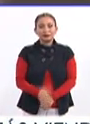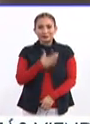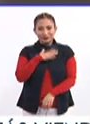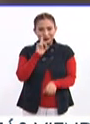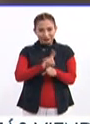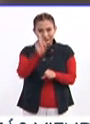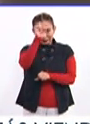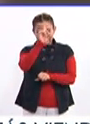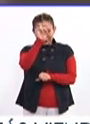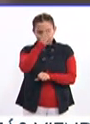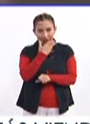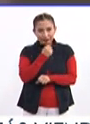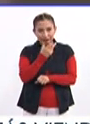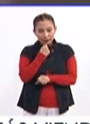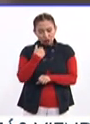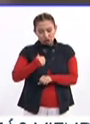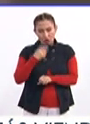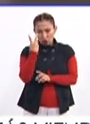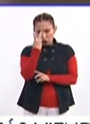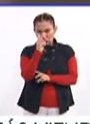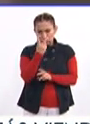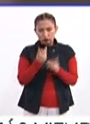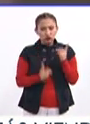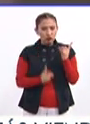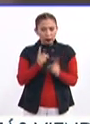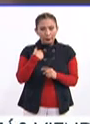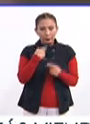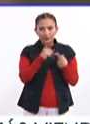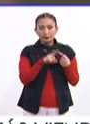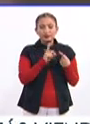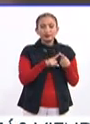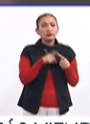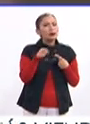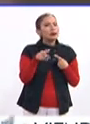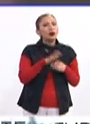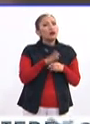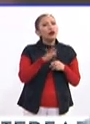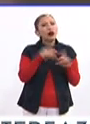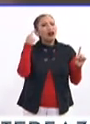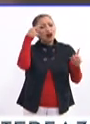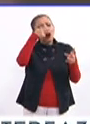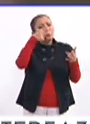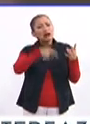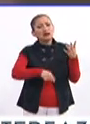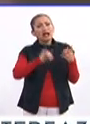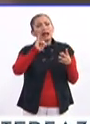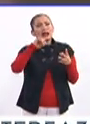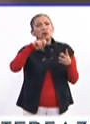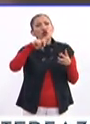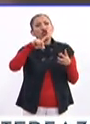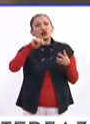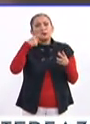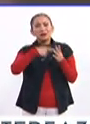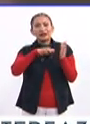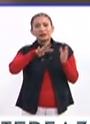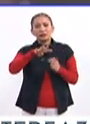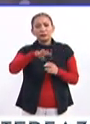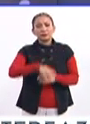Buenos días, consejero. Bueno, tengo un par de dudas. La primera es, ¿cuál es el objetivo de Inmun 2019?